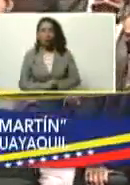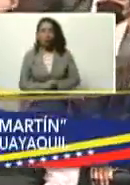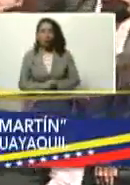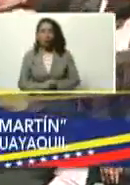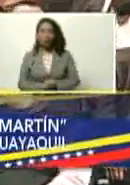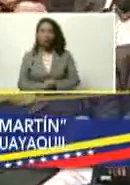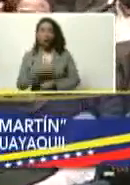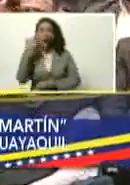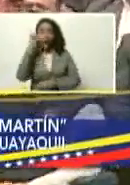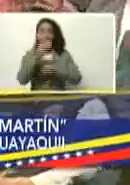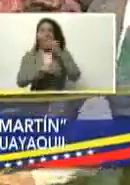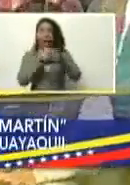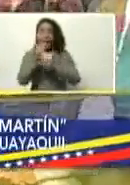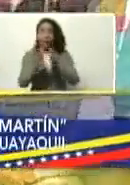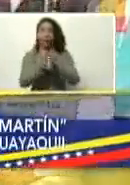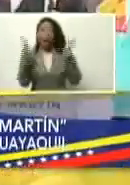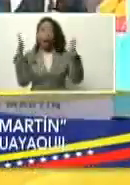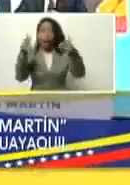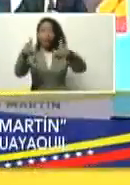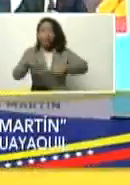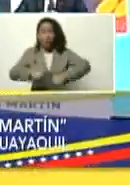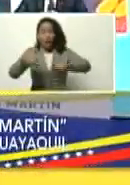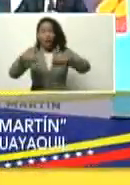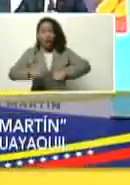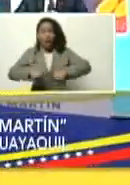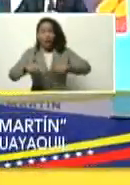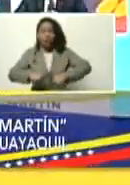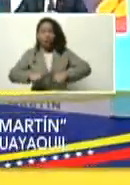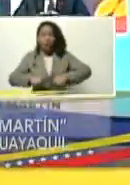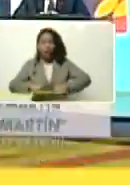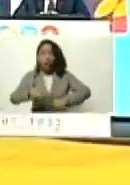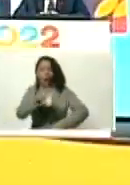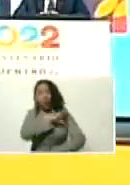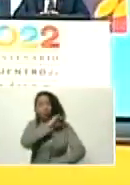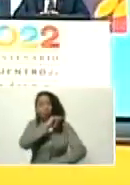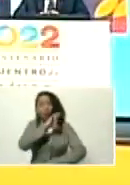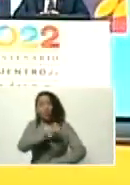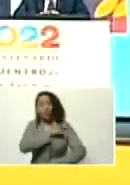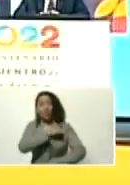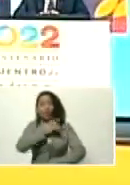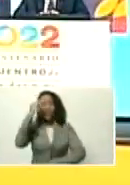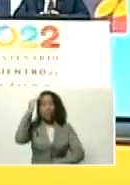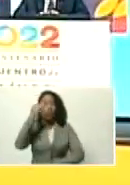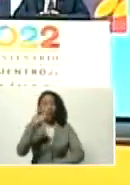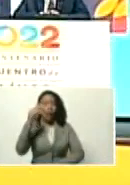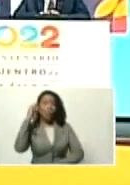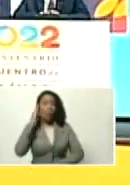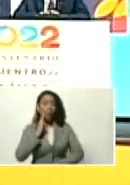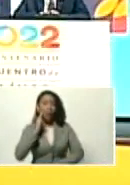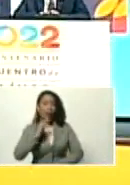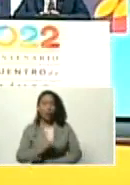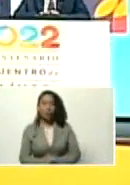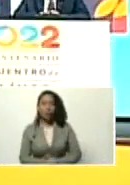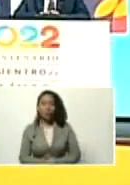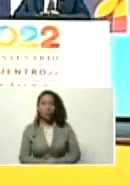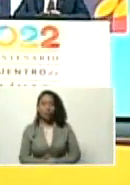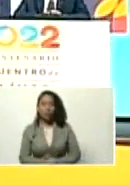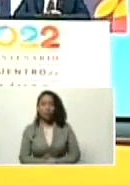Hay que hacer un gran esfuerzo. El rector de la Universidad Militar Bolivariana,